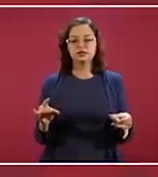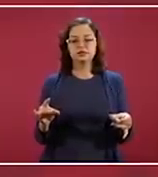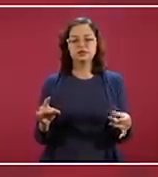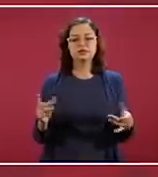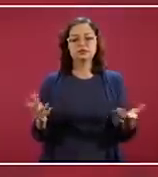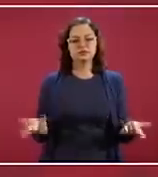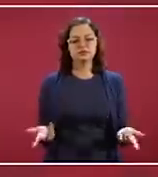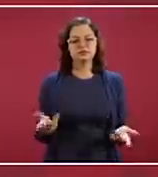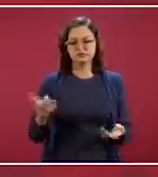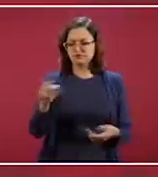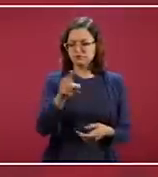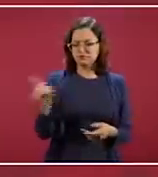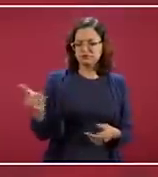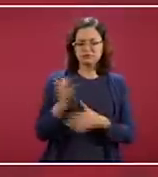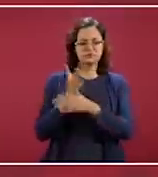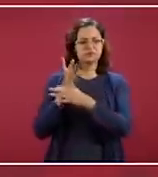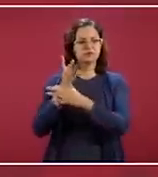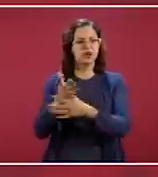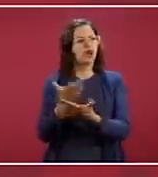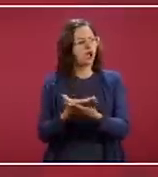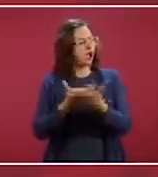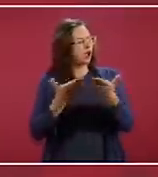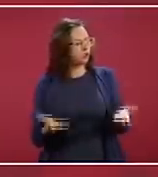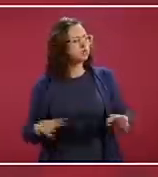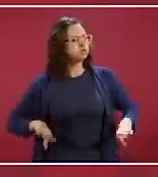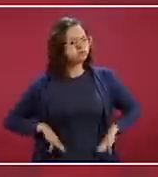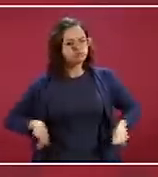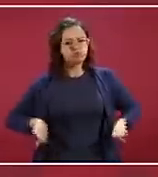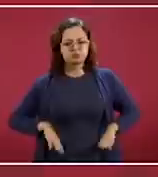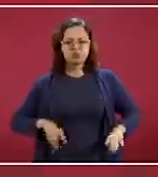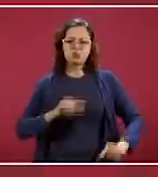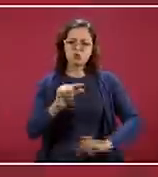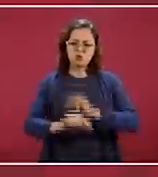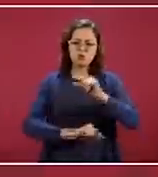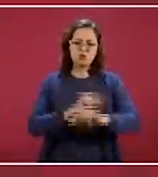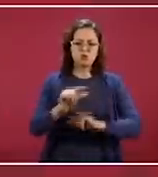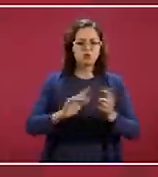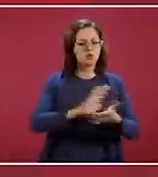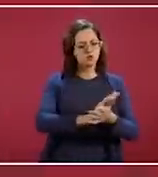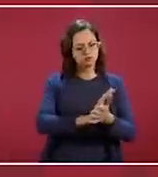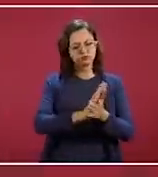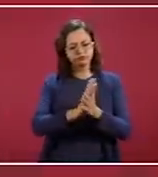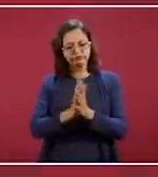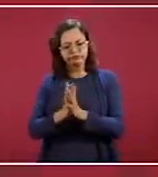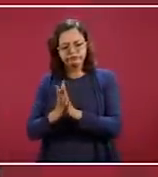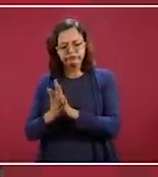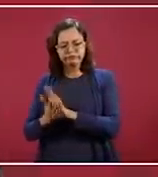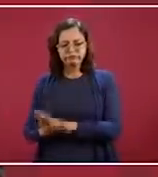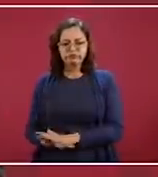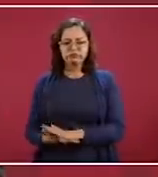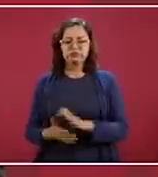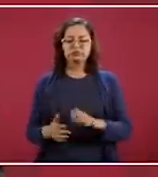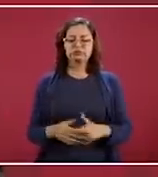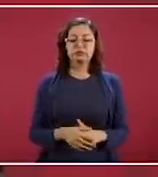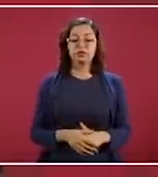Es otra la actitud que ha empezado a cambiar. No se